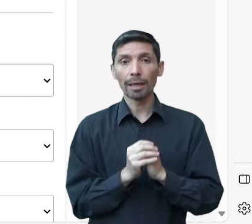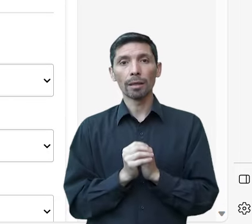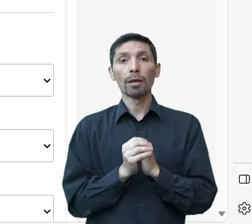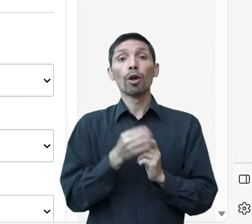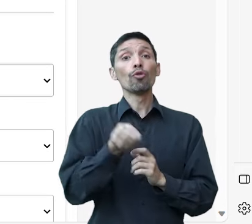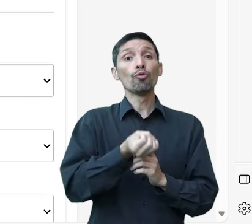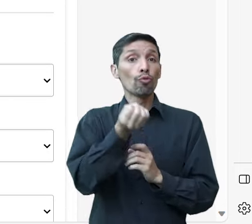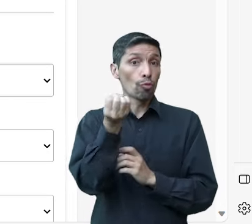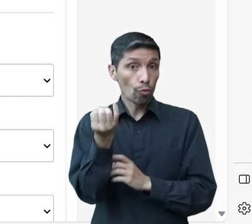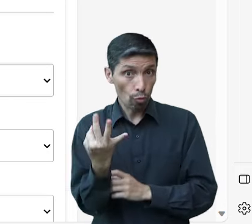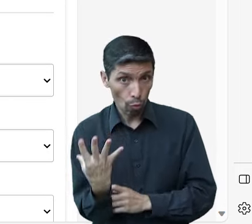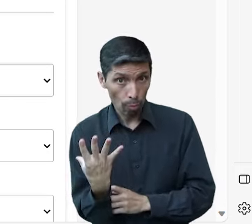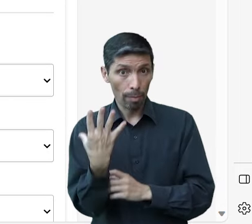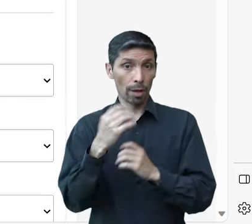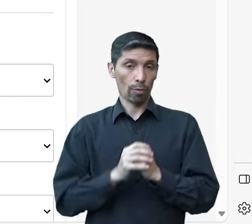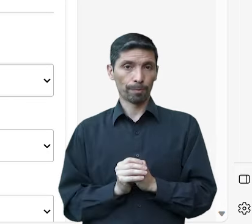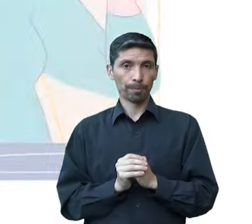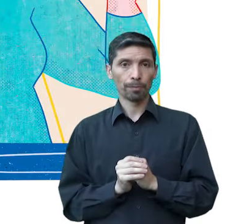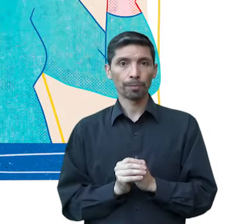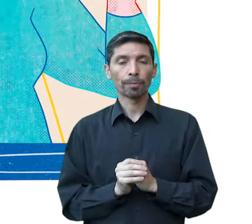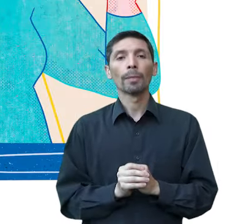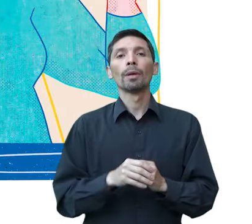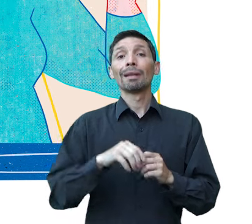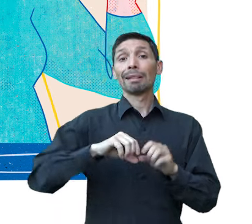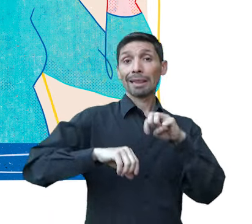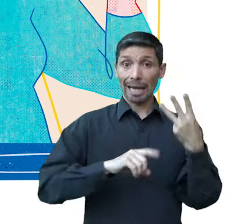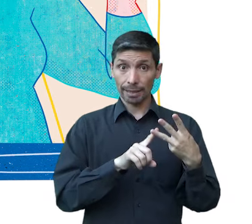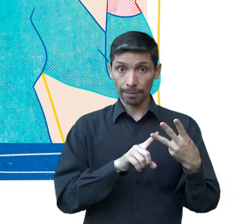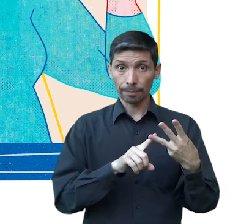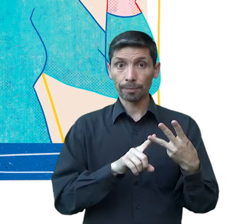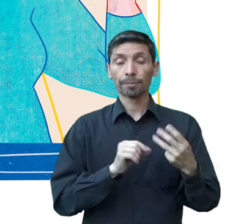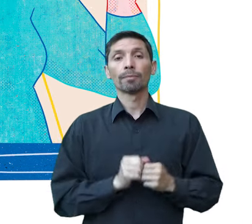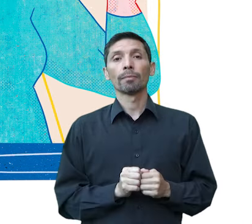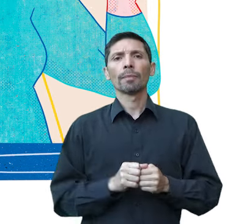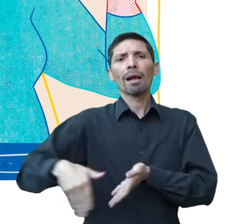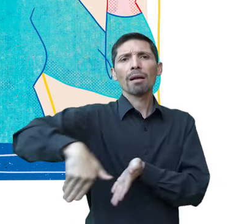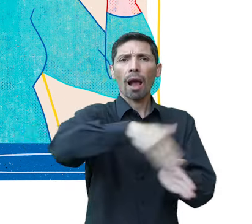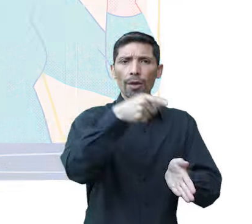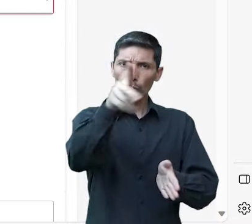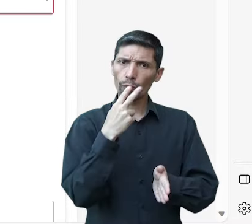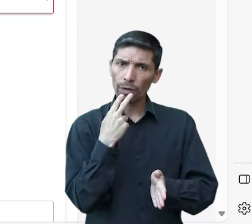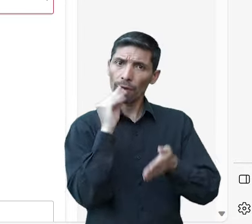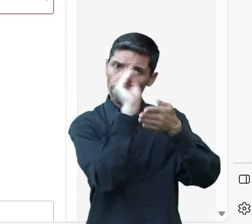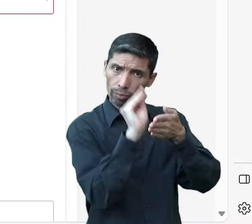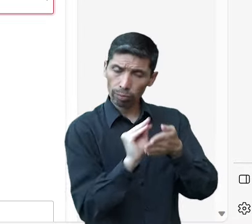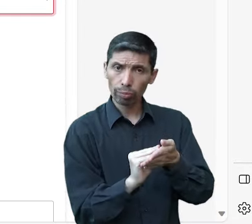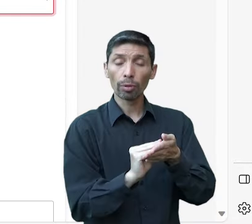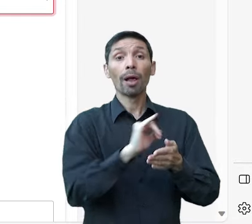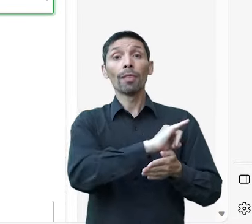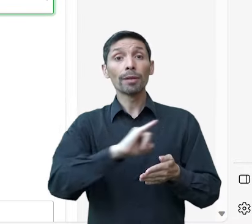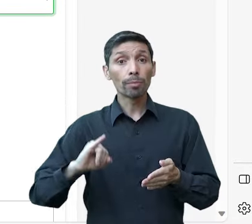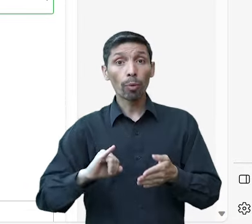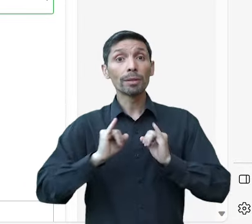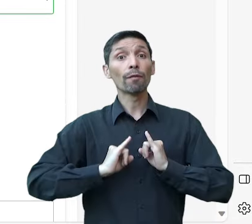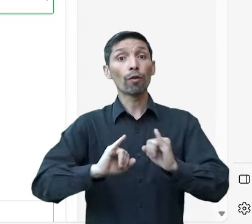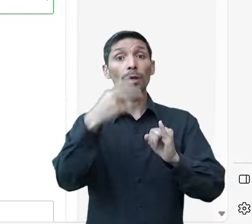correo electrónico y número de teléfono. Paso número 3. Ingresa los datos del domicilio. Posteriormente,